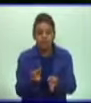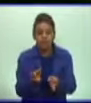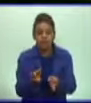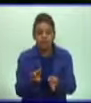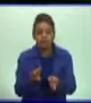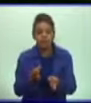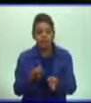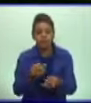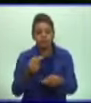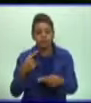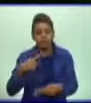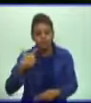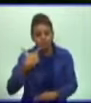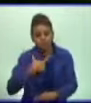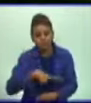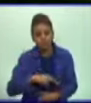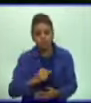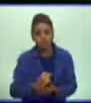seremos